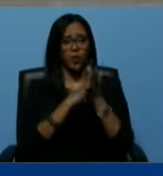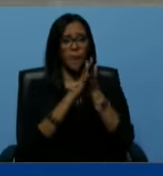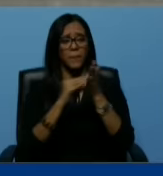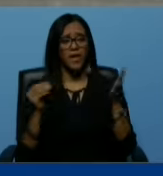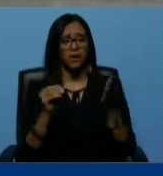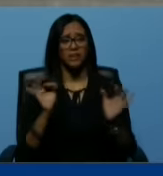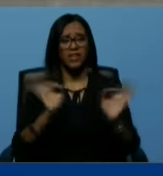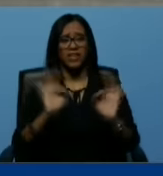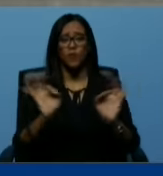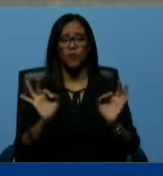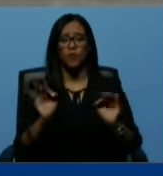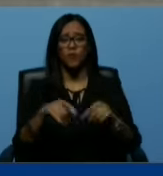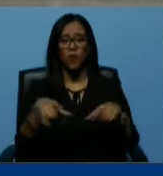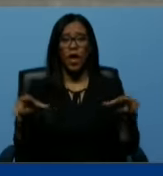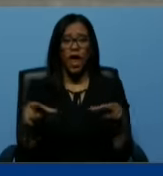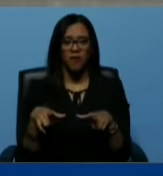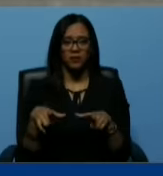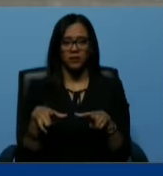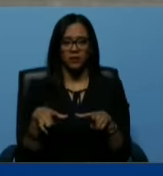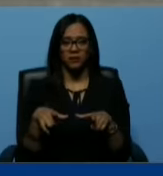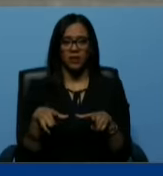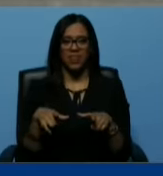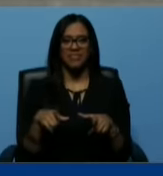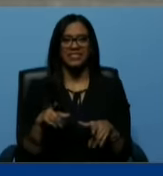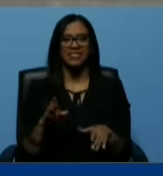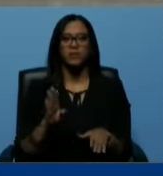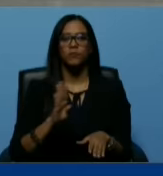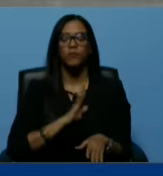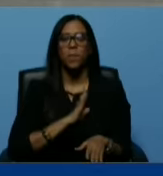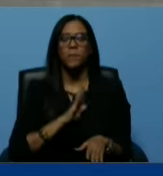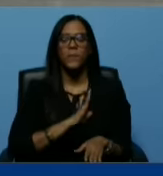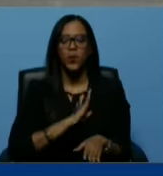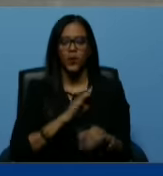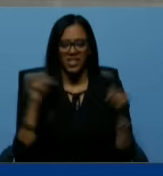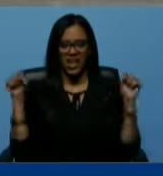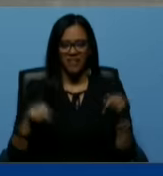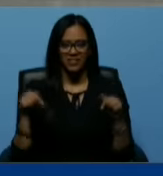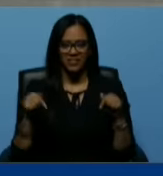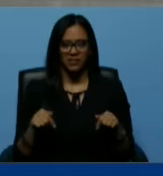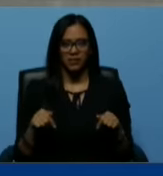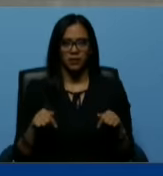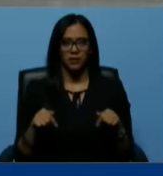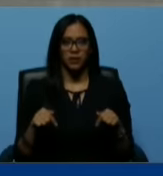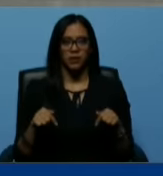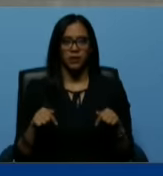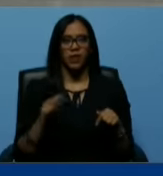lugar, es de raíz propia. Y nosotros